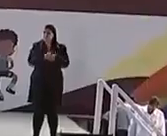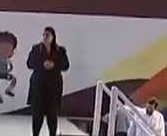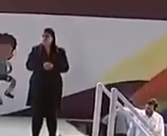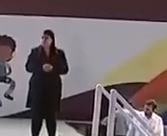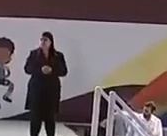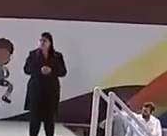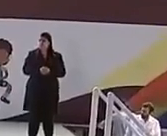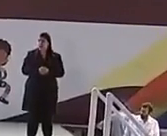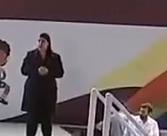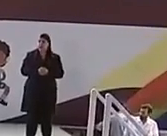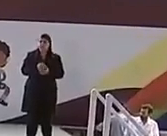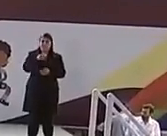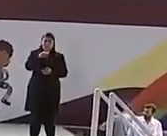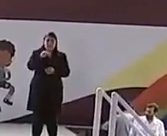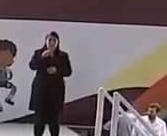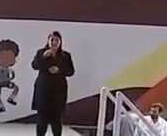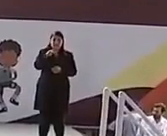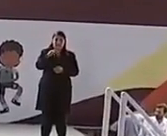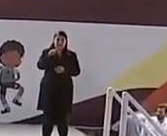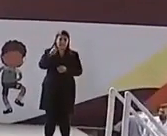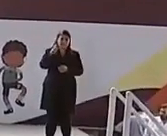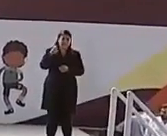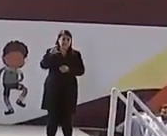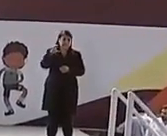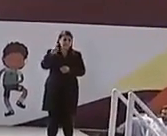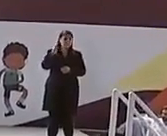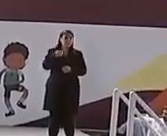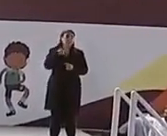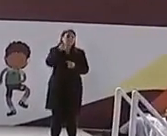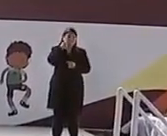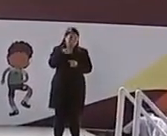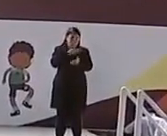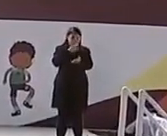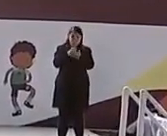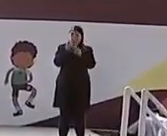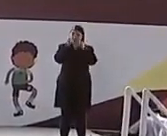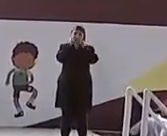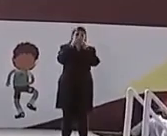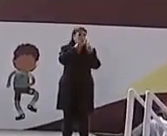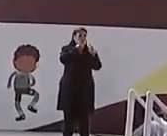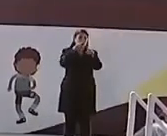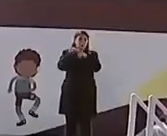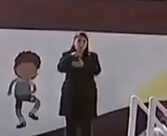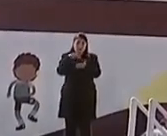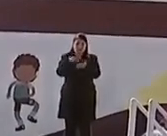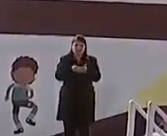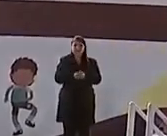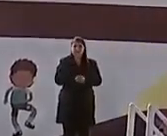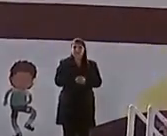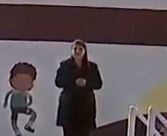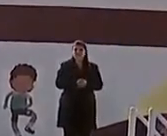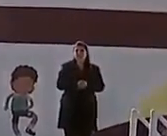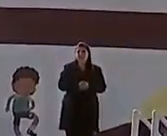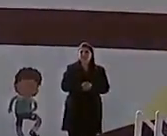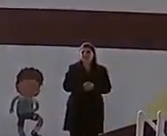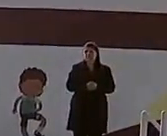a malinaltepec allá vamos a donde corresponda pero